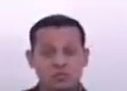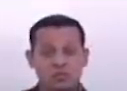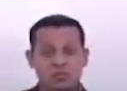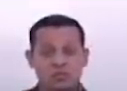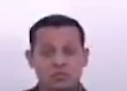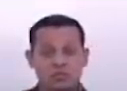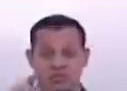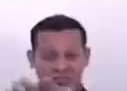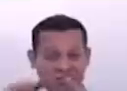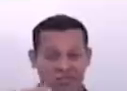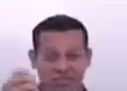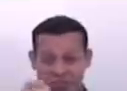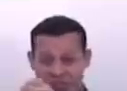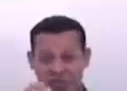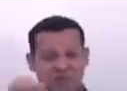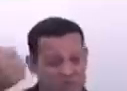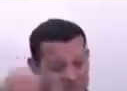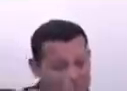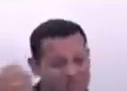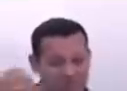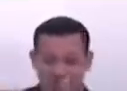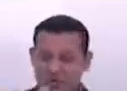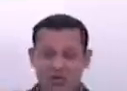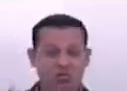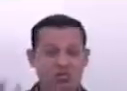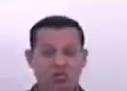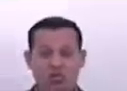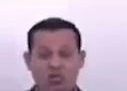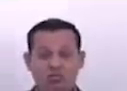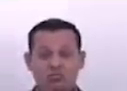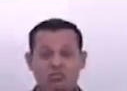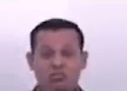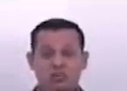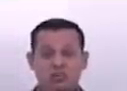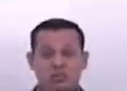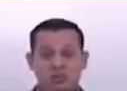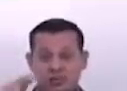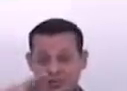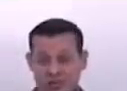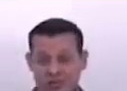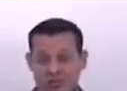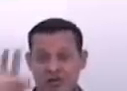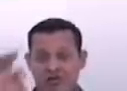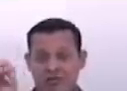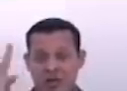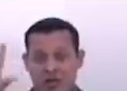haciendo frente a todo este legado de arena y de frente.